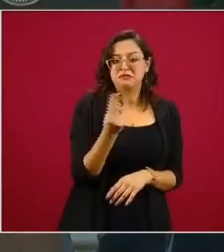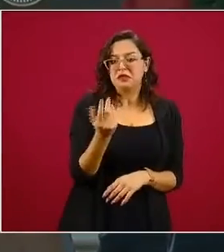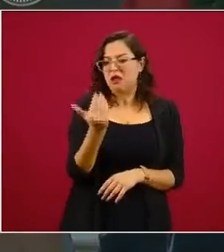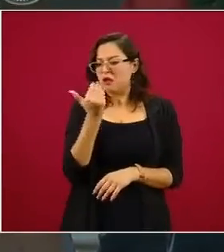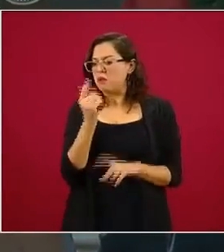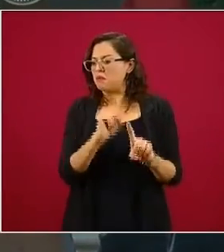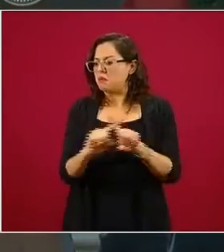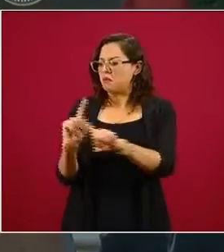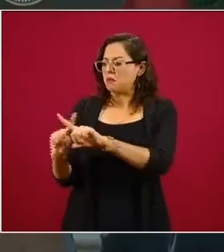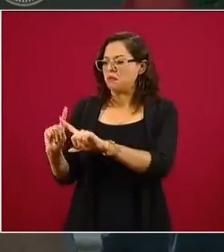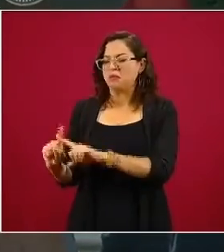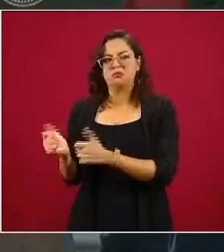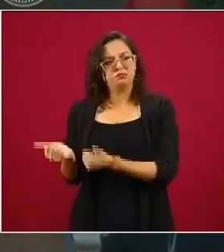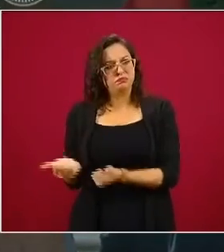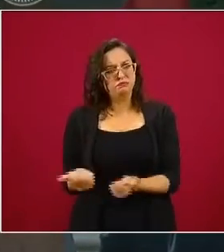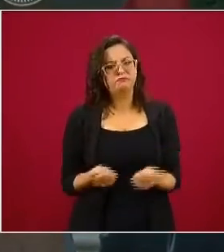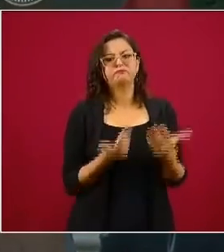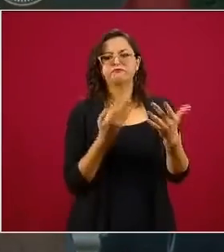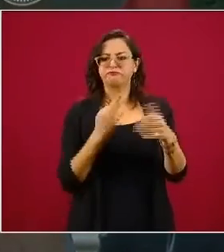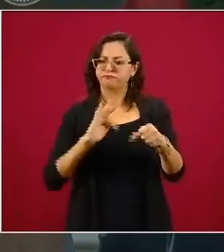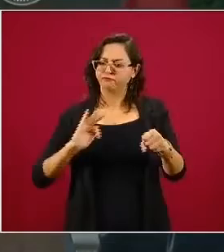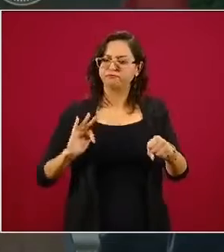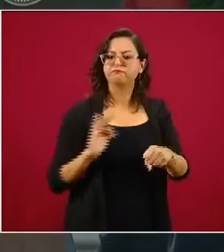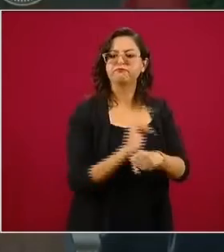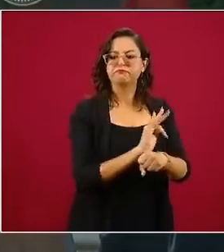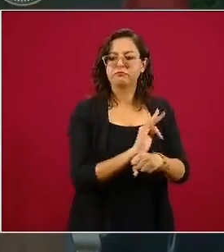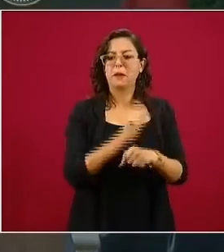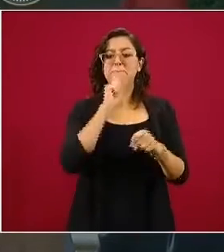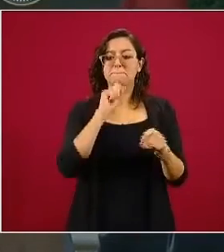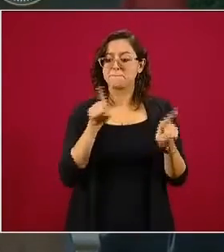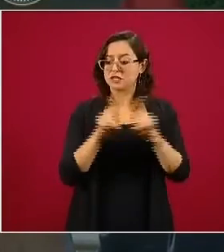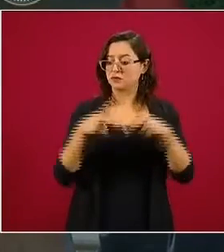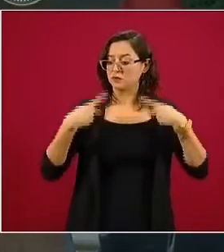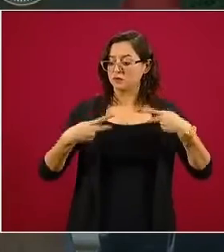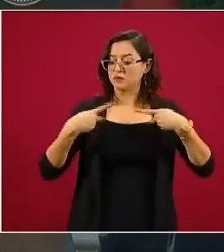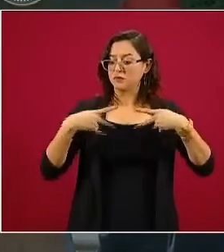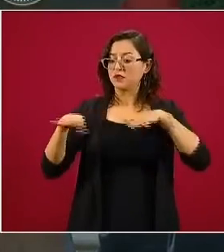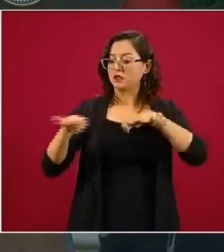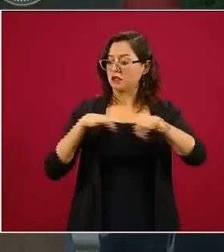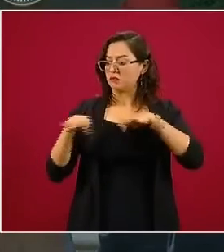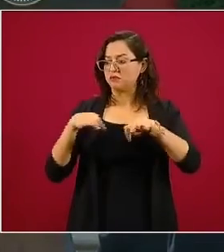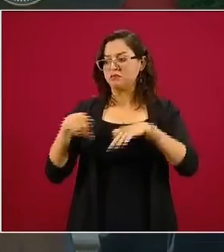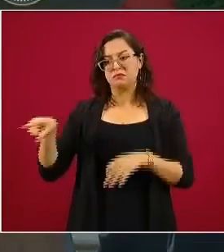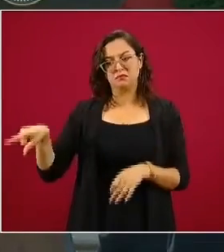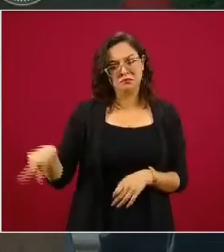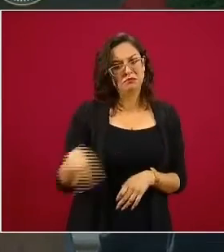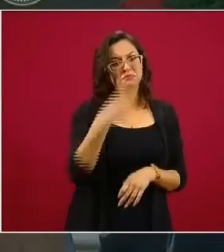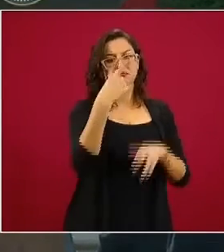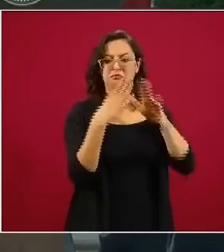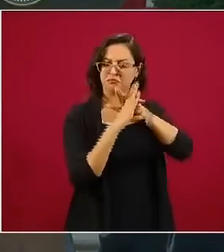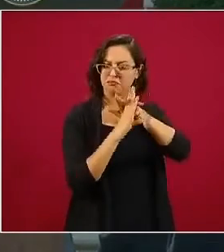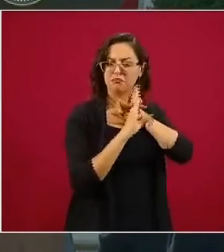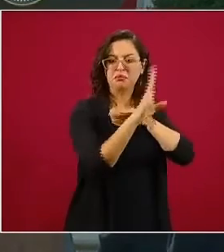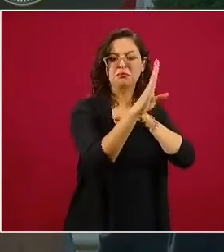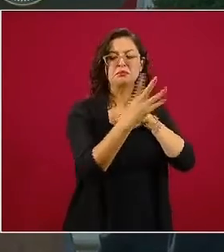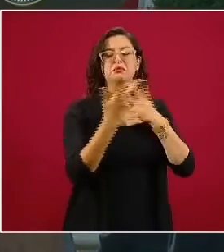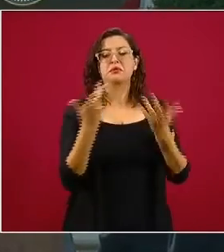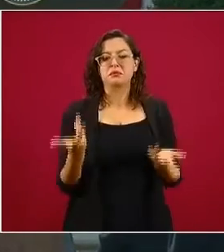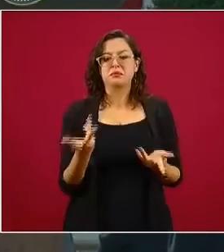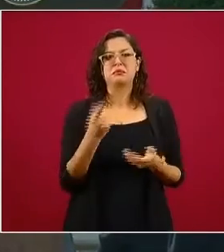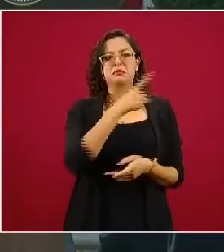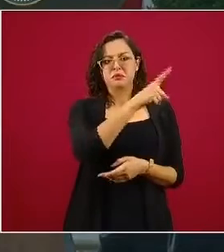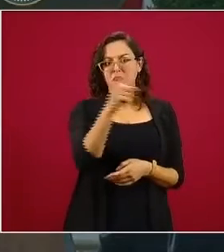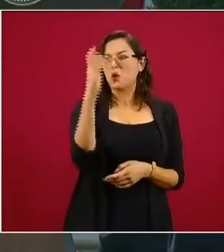primas y lo respaldó con mano de obra de los trabajadores migrantes que